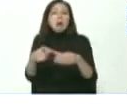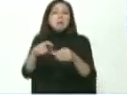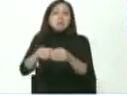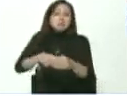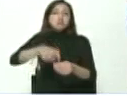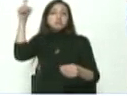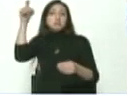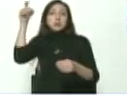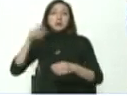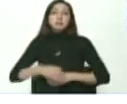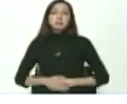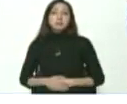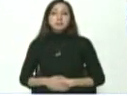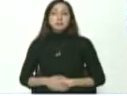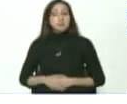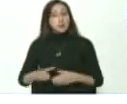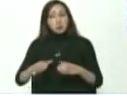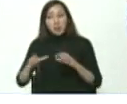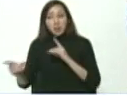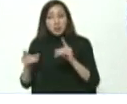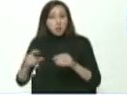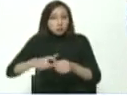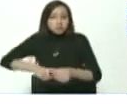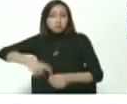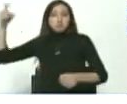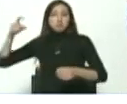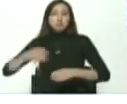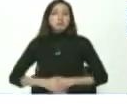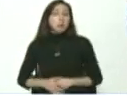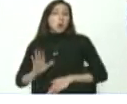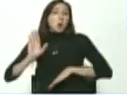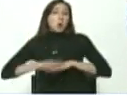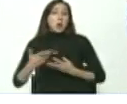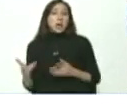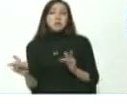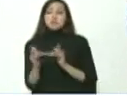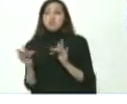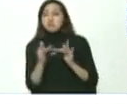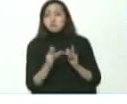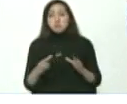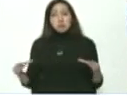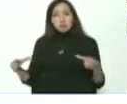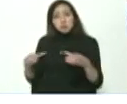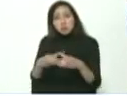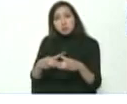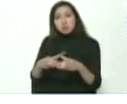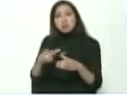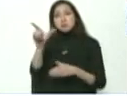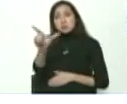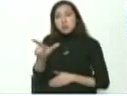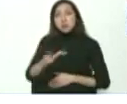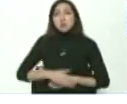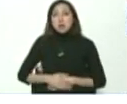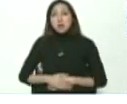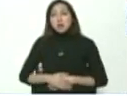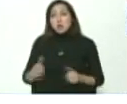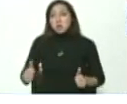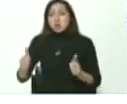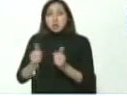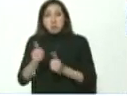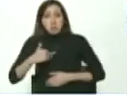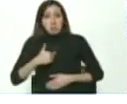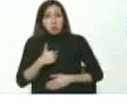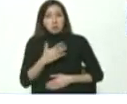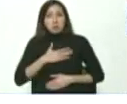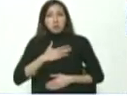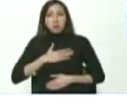de todo. Que ellos querían tener un contacto con el Partido Socialista Unido de Venezuela y con Maduro. Y que